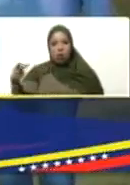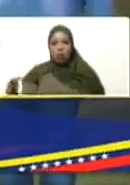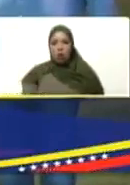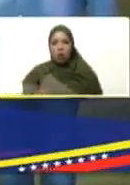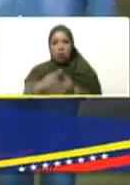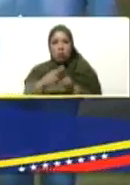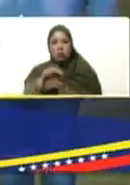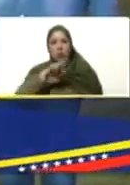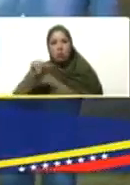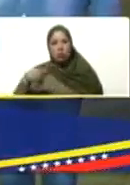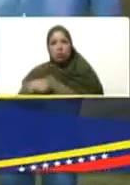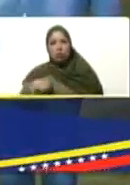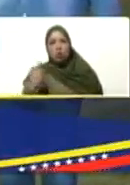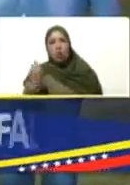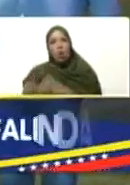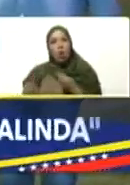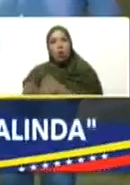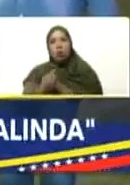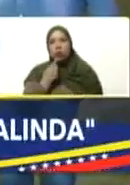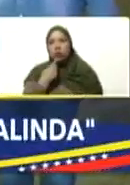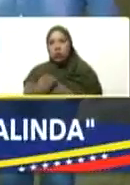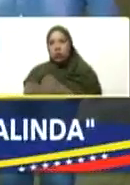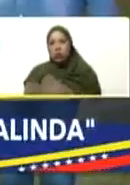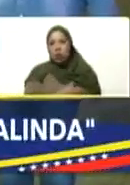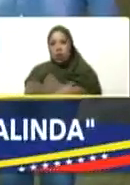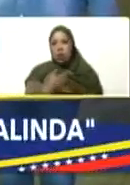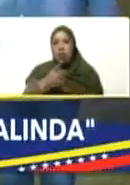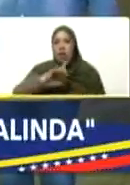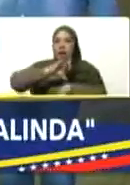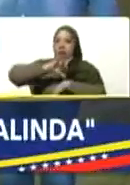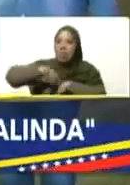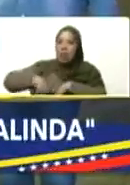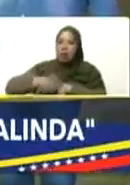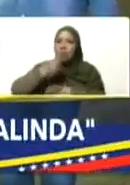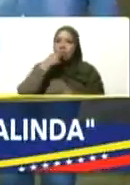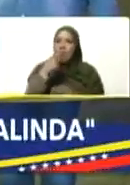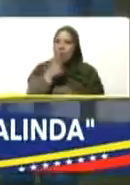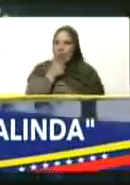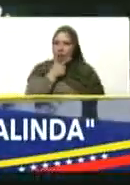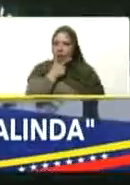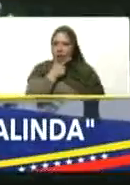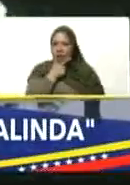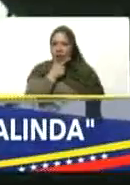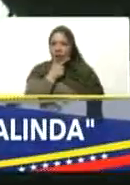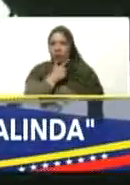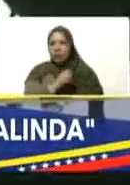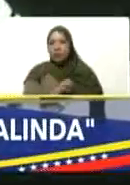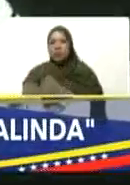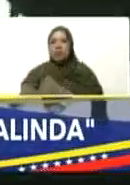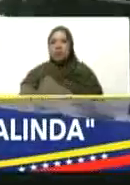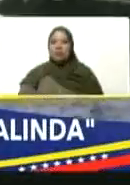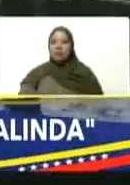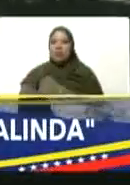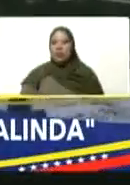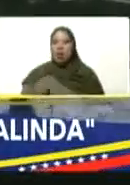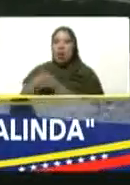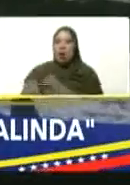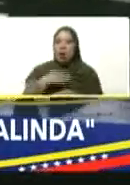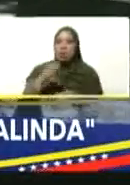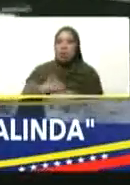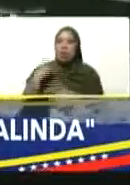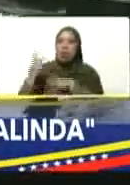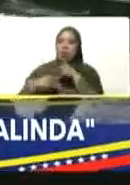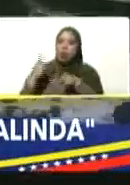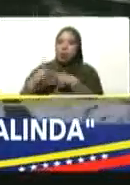usted. Estamos, como usted lo dijo, en este atardecer hermoso de la Venezuela productiva y del miércoles productivo. Un programa